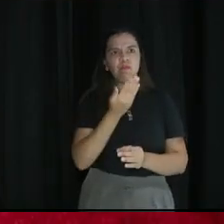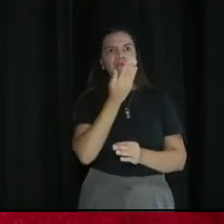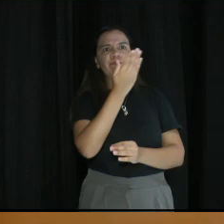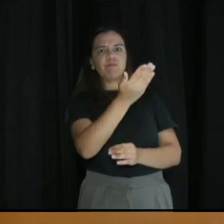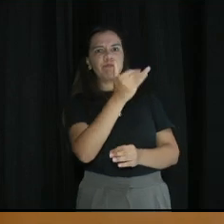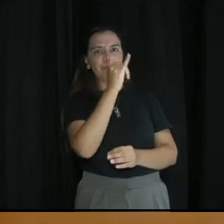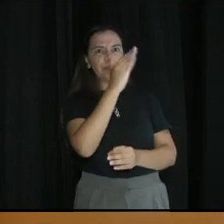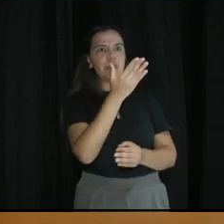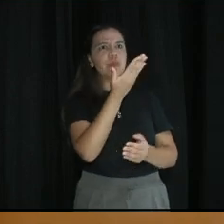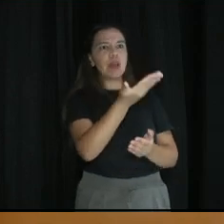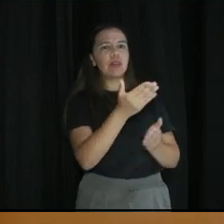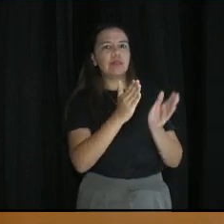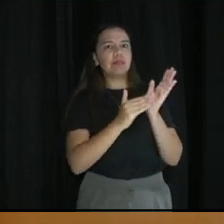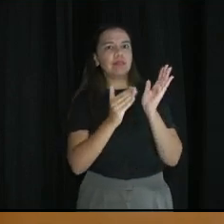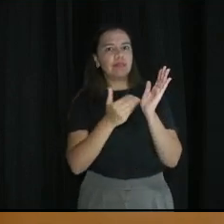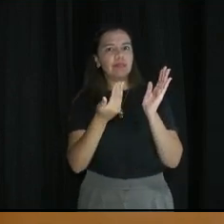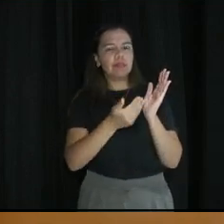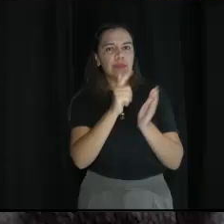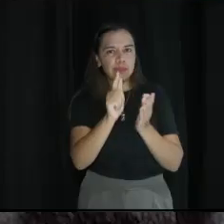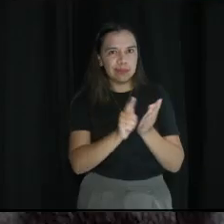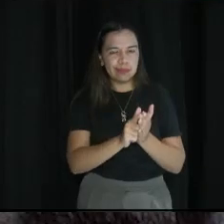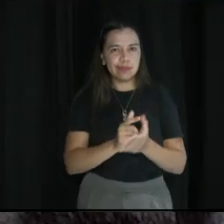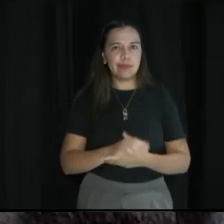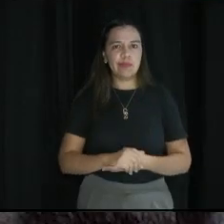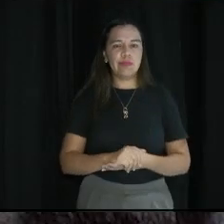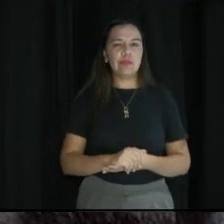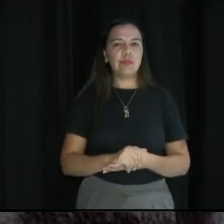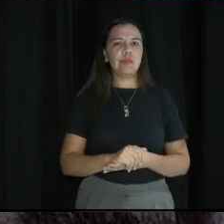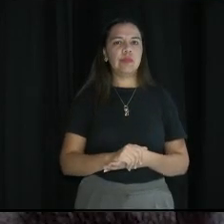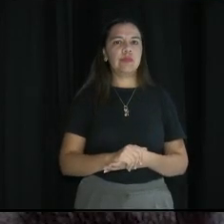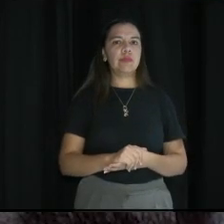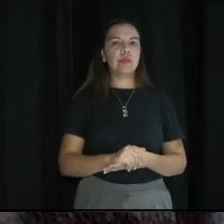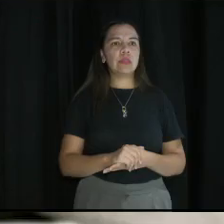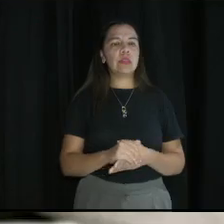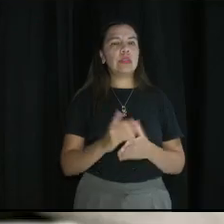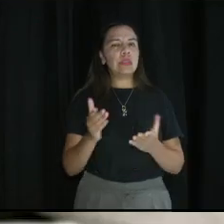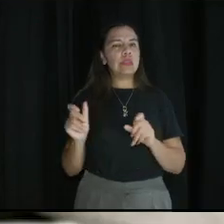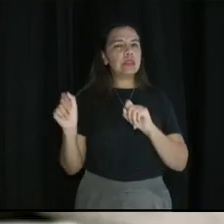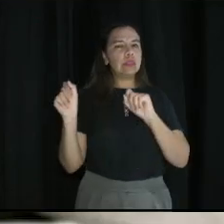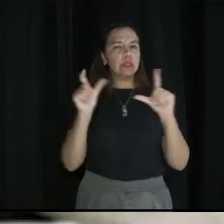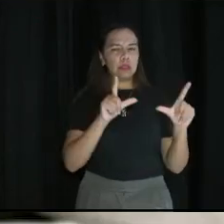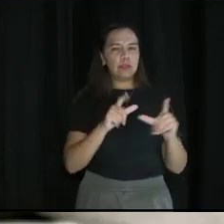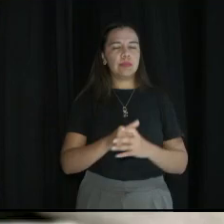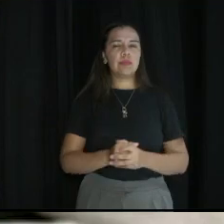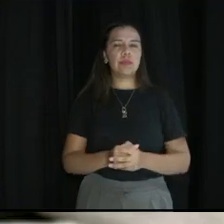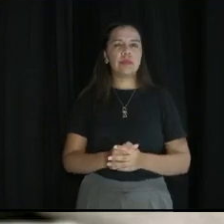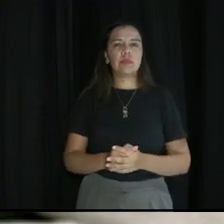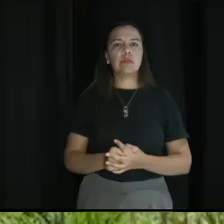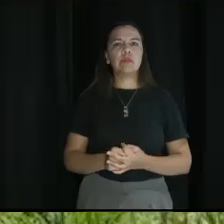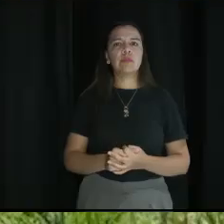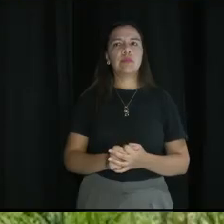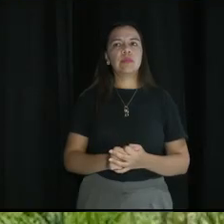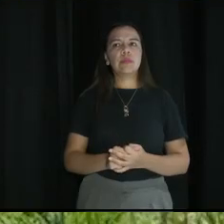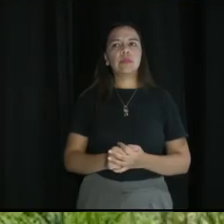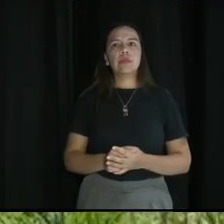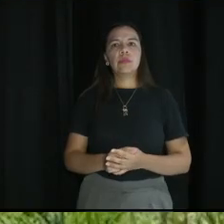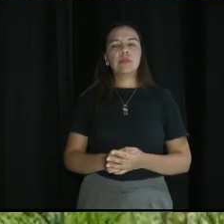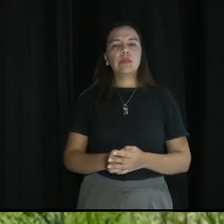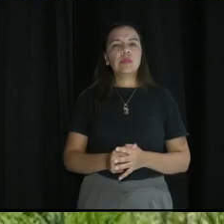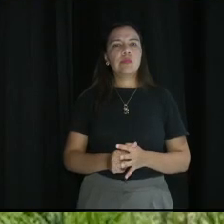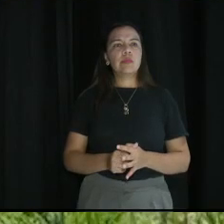momento requerir determinada información. Si me permites continuar con la siguiente.